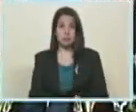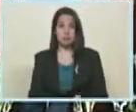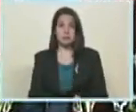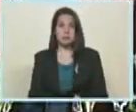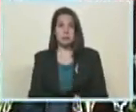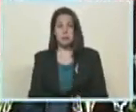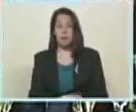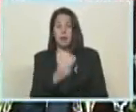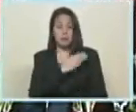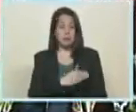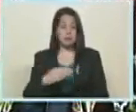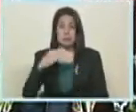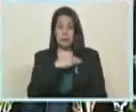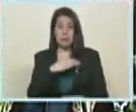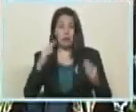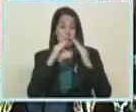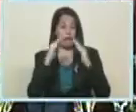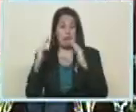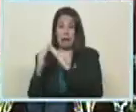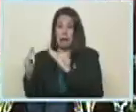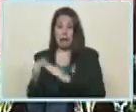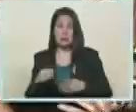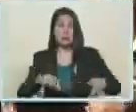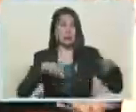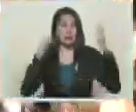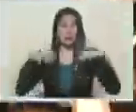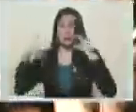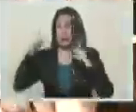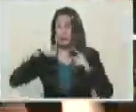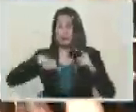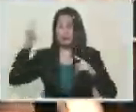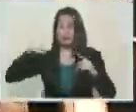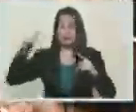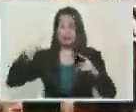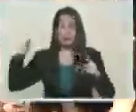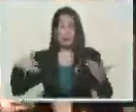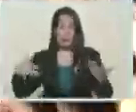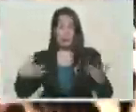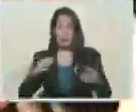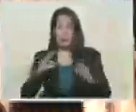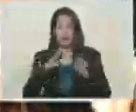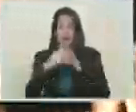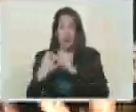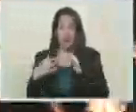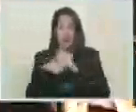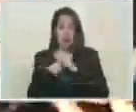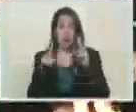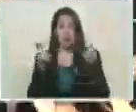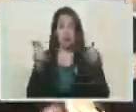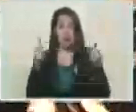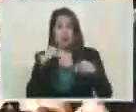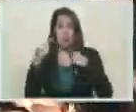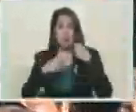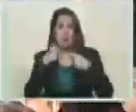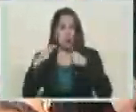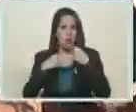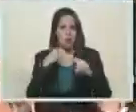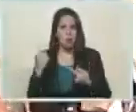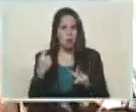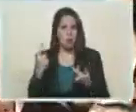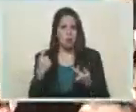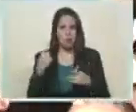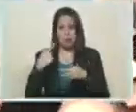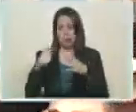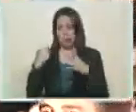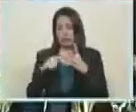La gran misión Vivienda Venezuela, la gran misión Barrio Nuevo Articolor. y pare